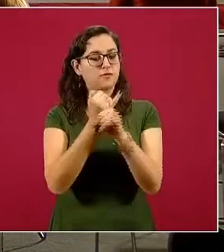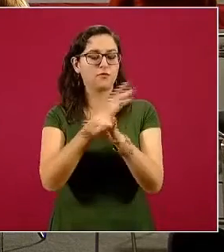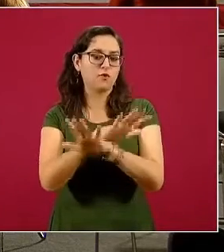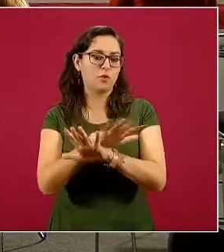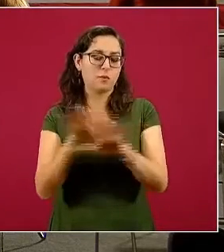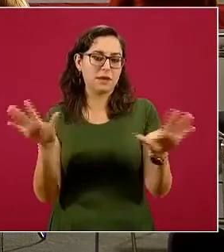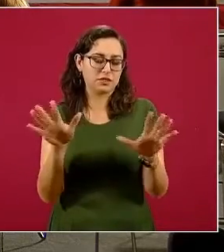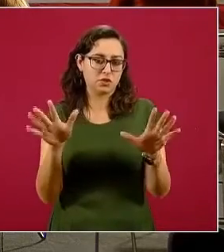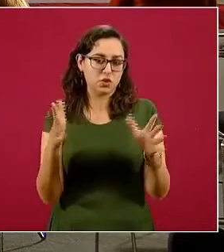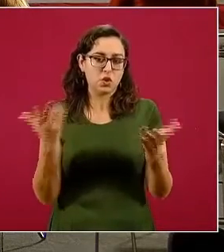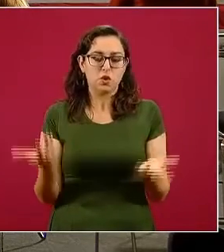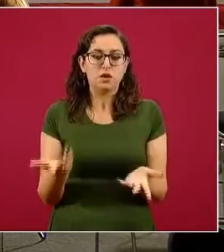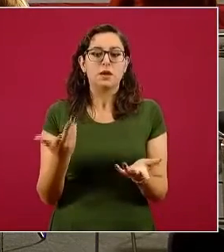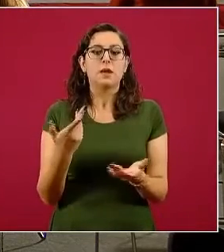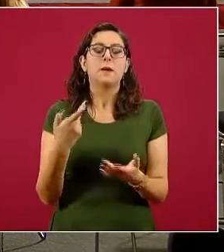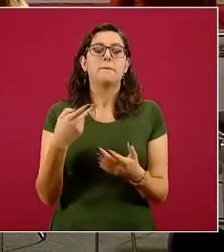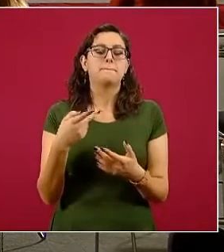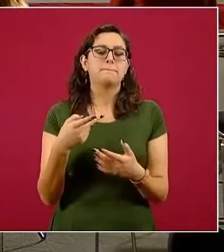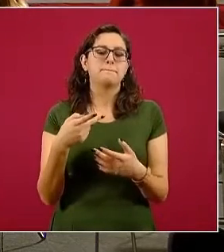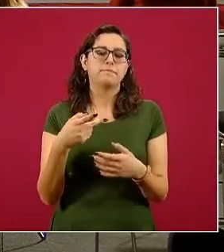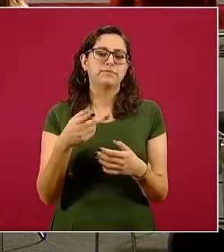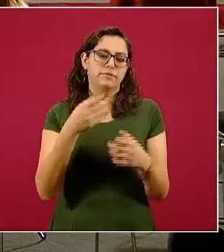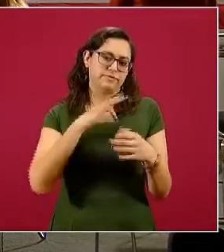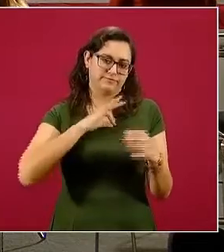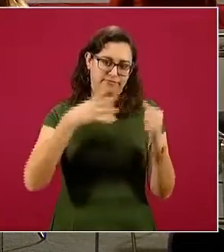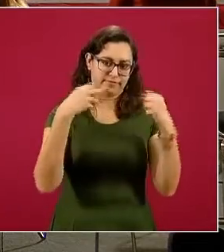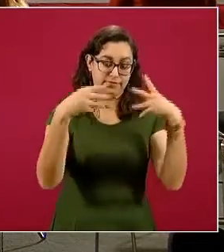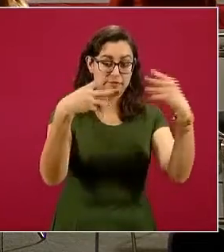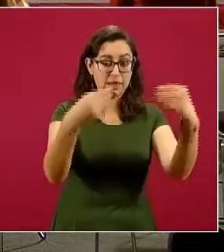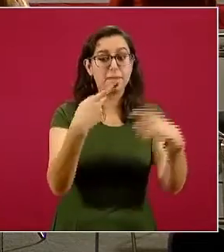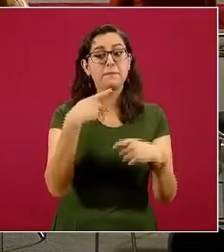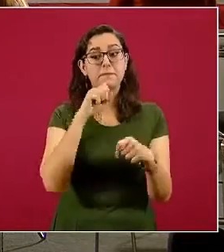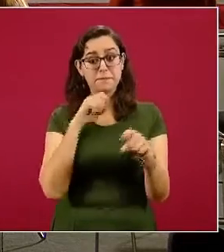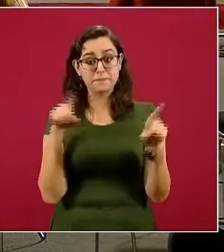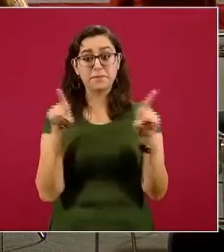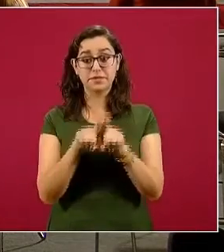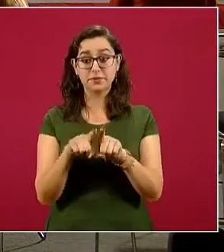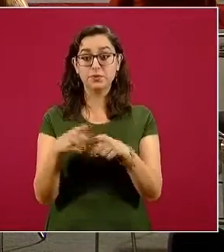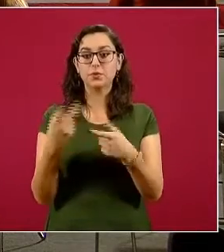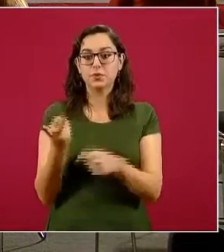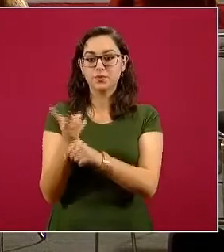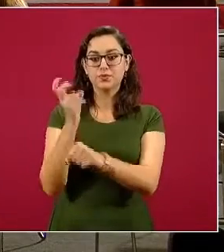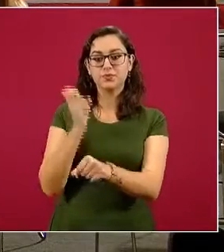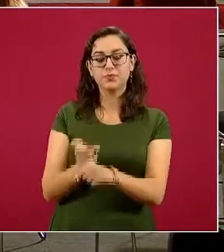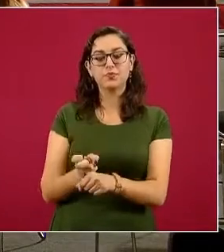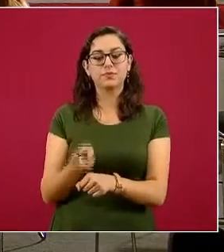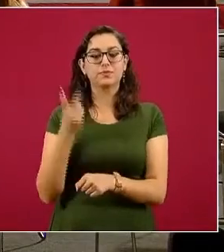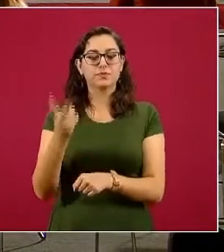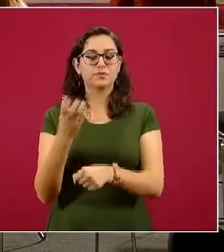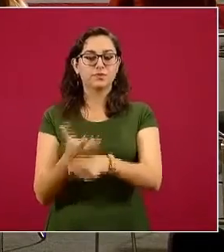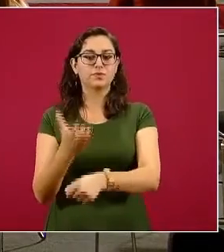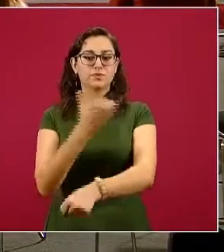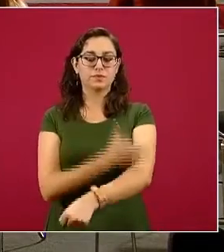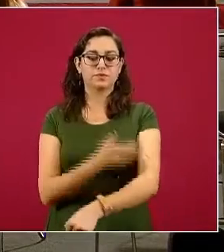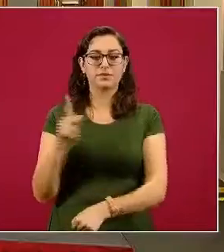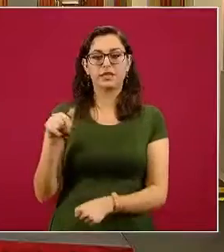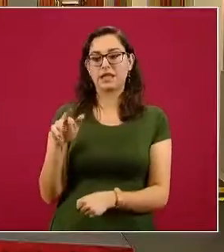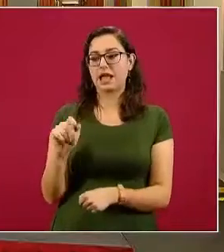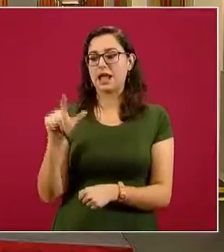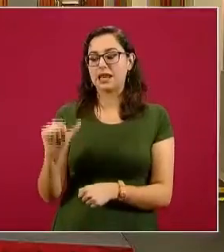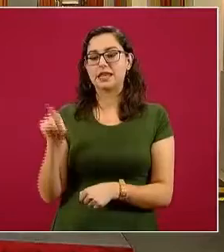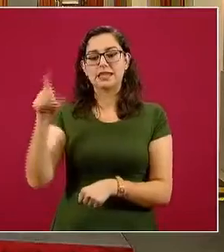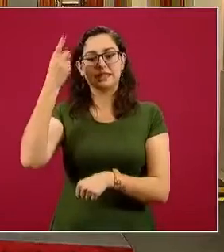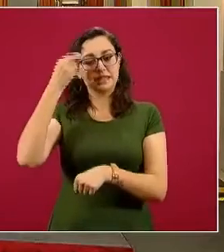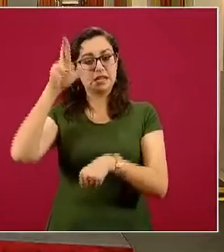tenemos como invitadas a dos compañeras muy apreciadas. Una es la doctora Carla Berdichevsky-Feldman, quien es directora del